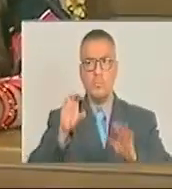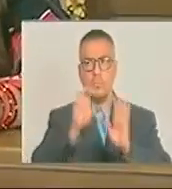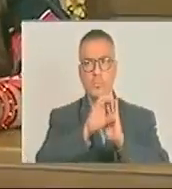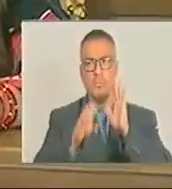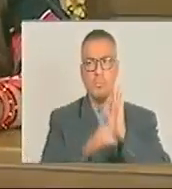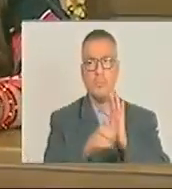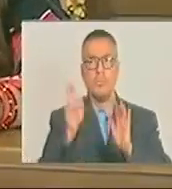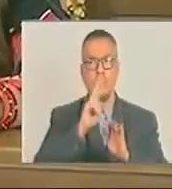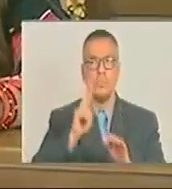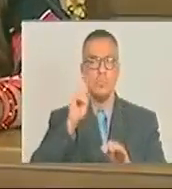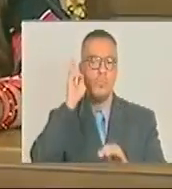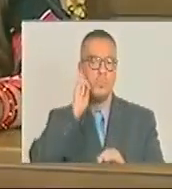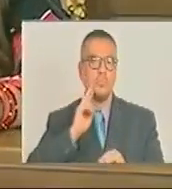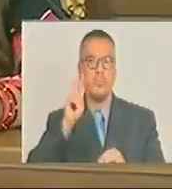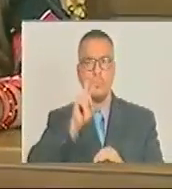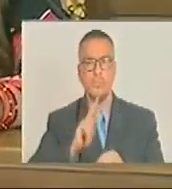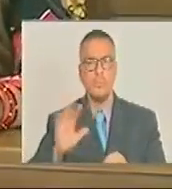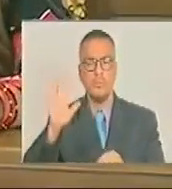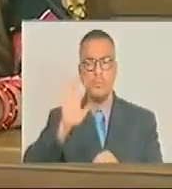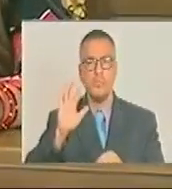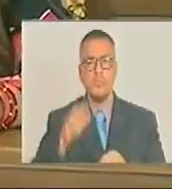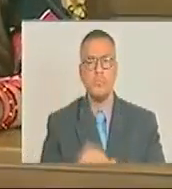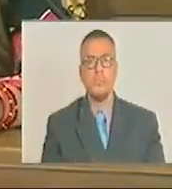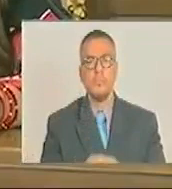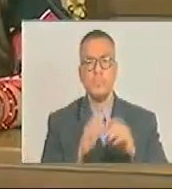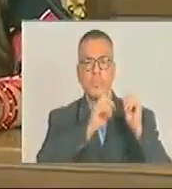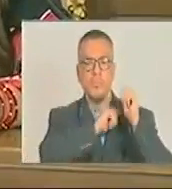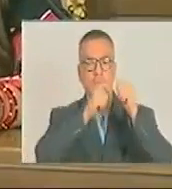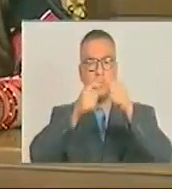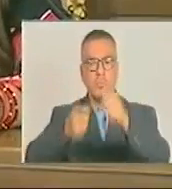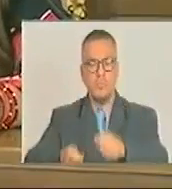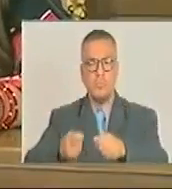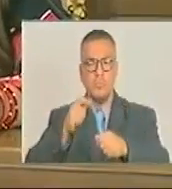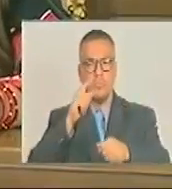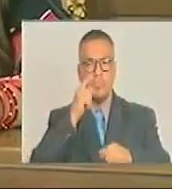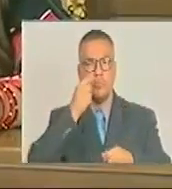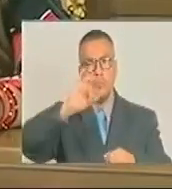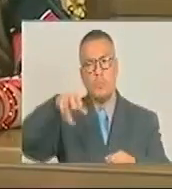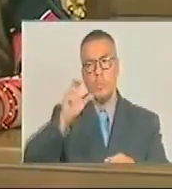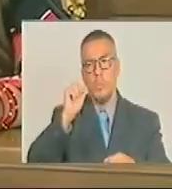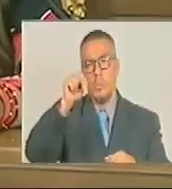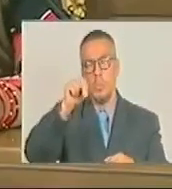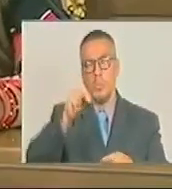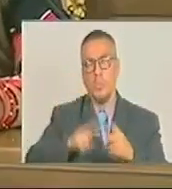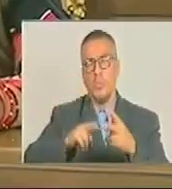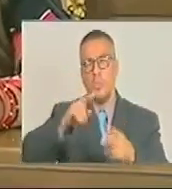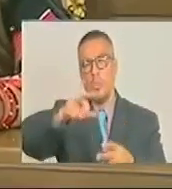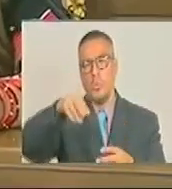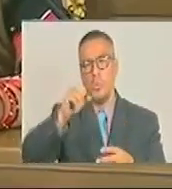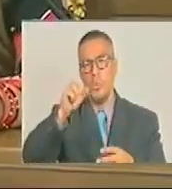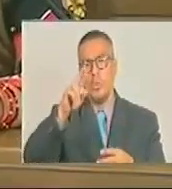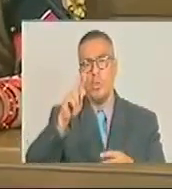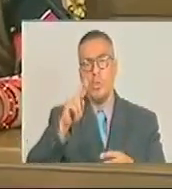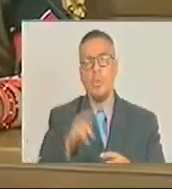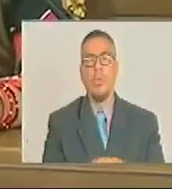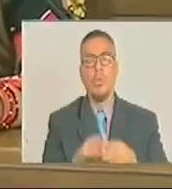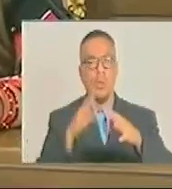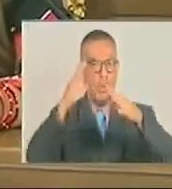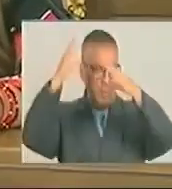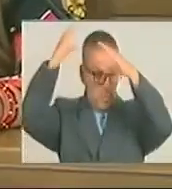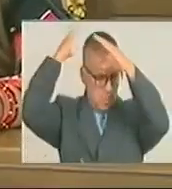de la República Bolivariana de Venezuela, para designar al ciudadano Juan Carlos Fernández Juárez como